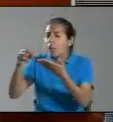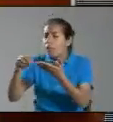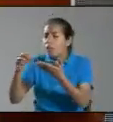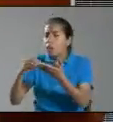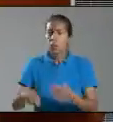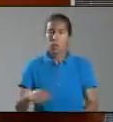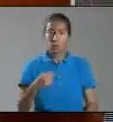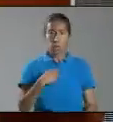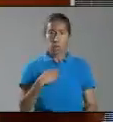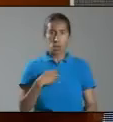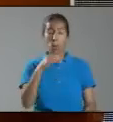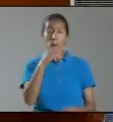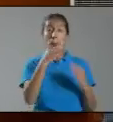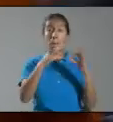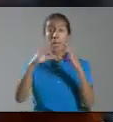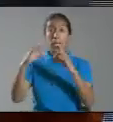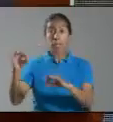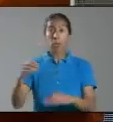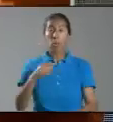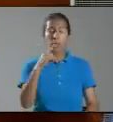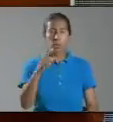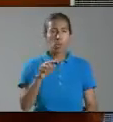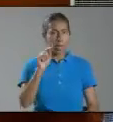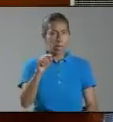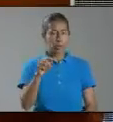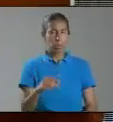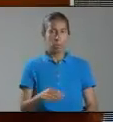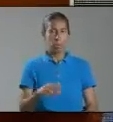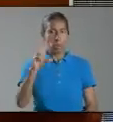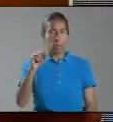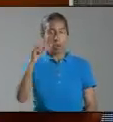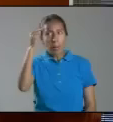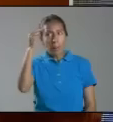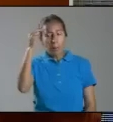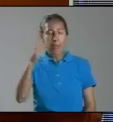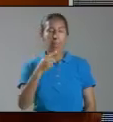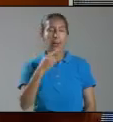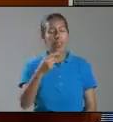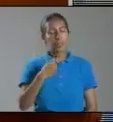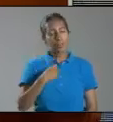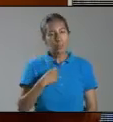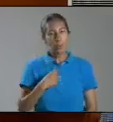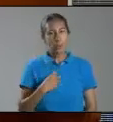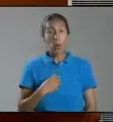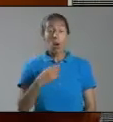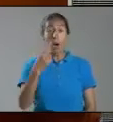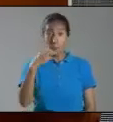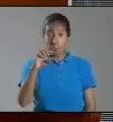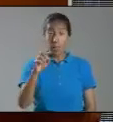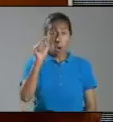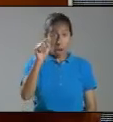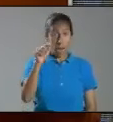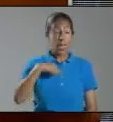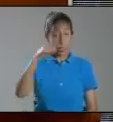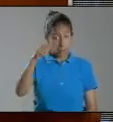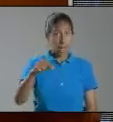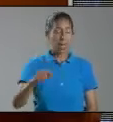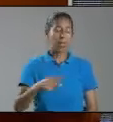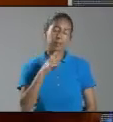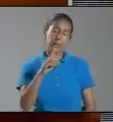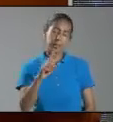wow. Eso no lo había considerado, pero ahí está. Entonces